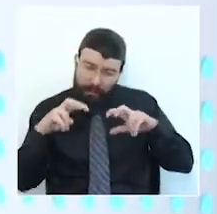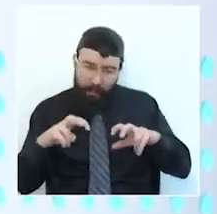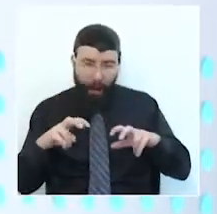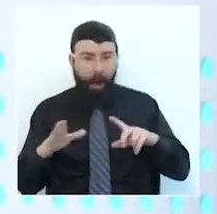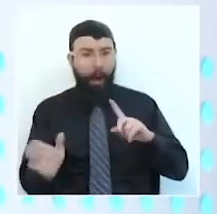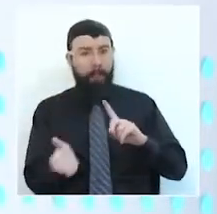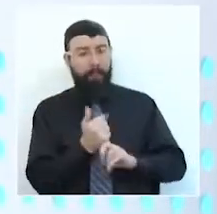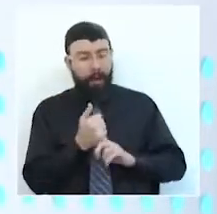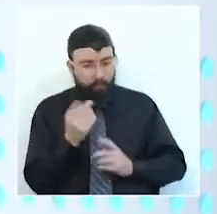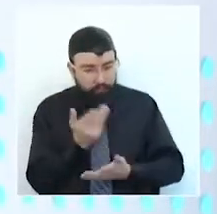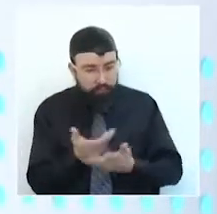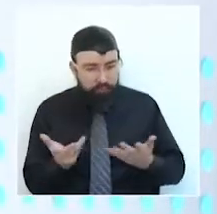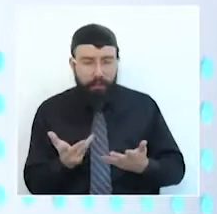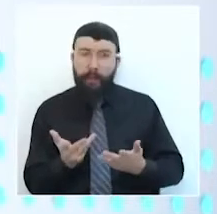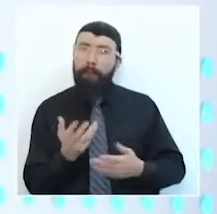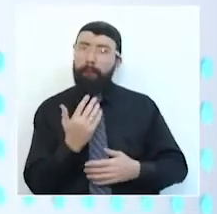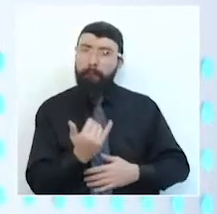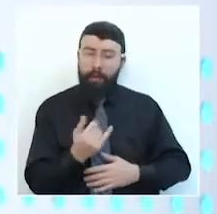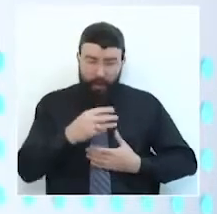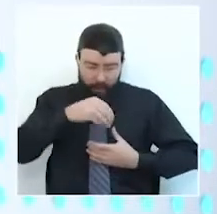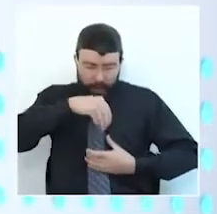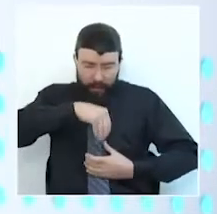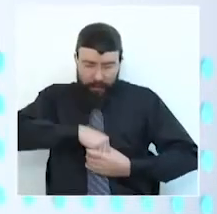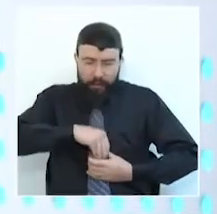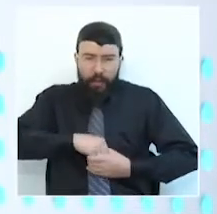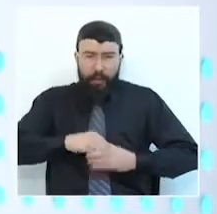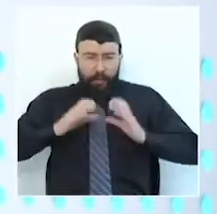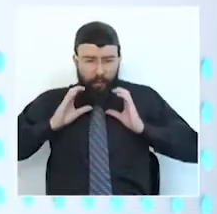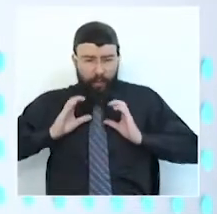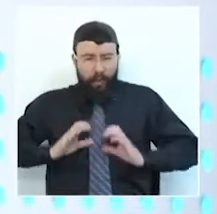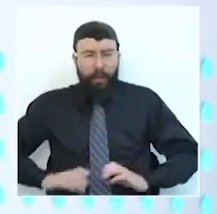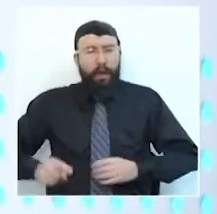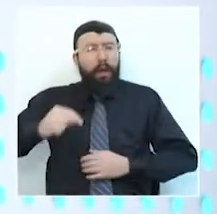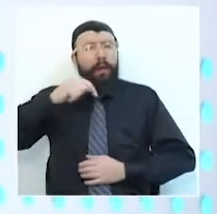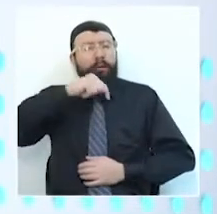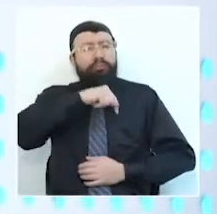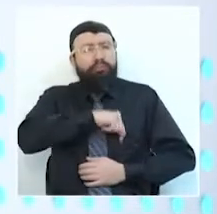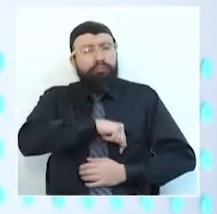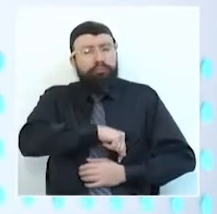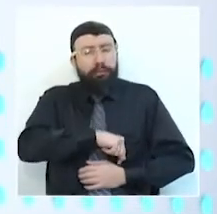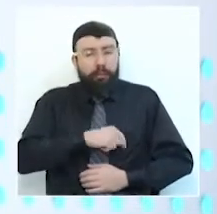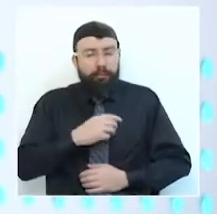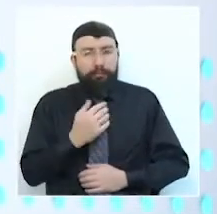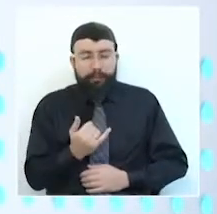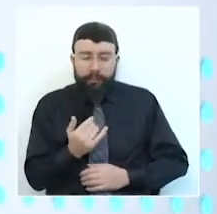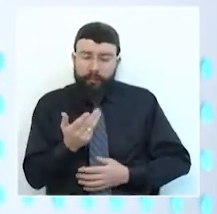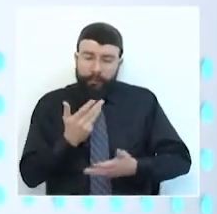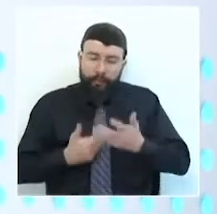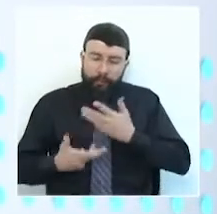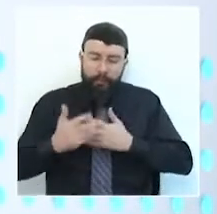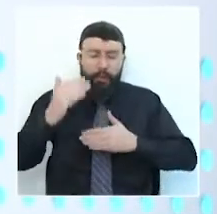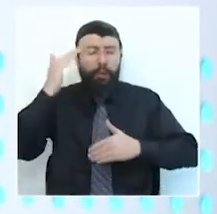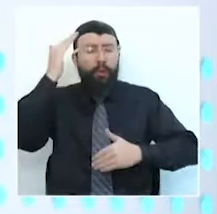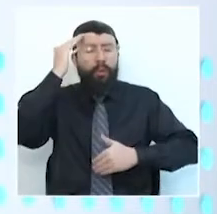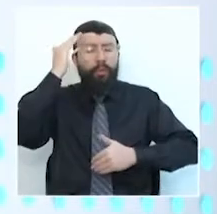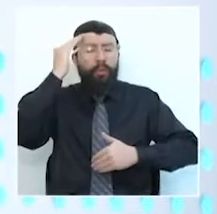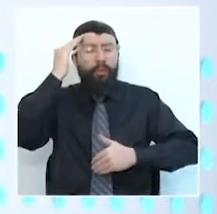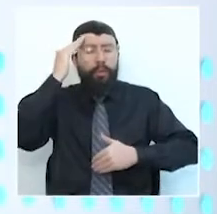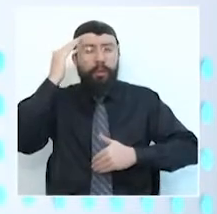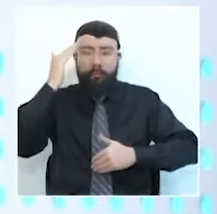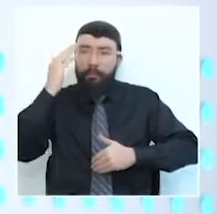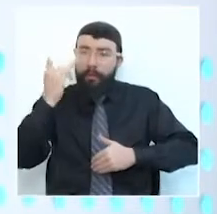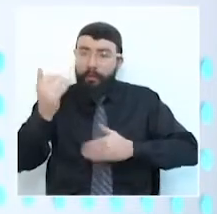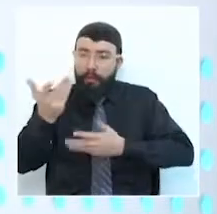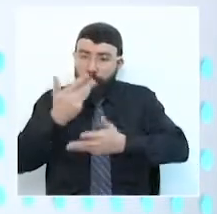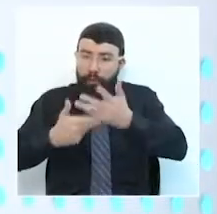el intercambio de nuestra parte interior de nuestro ser de nuestra consciencia con la naturaleza